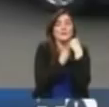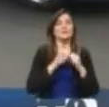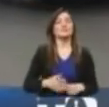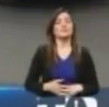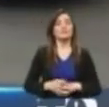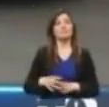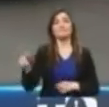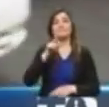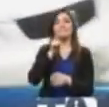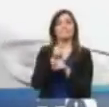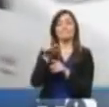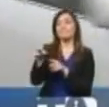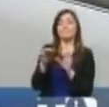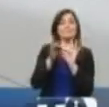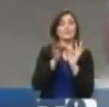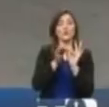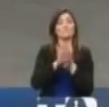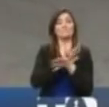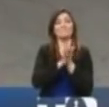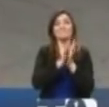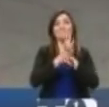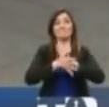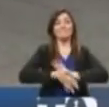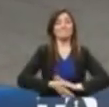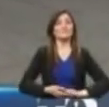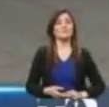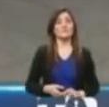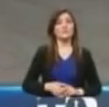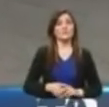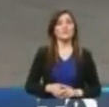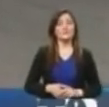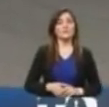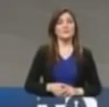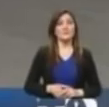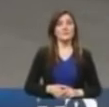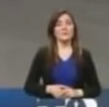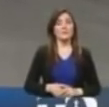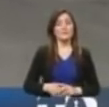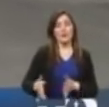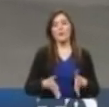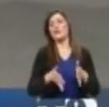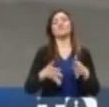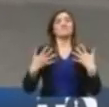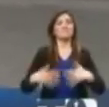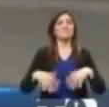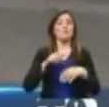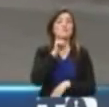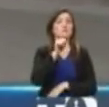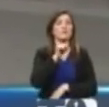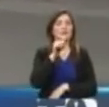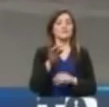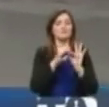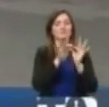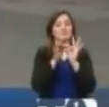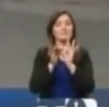Gisela, todavía no está arreglada esta La Japón, donde estamos en vivo y en directo. Es una de las vías que todavía falta